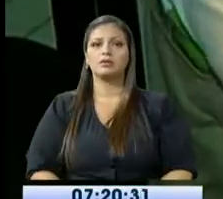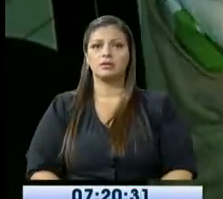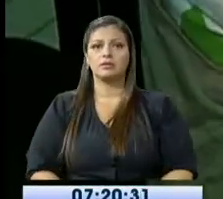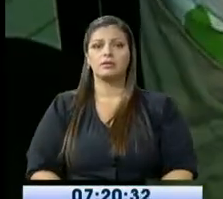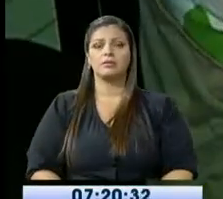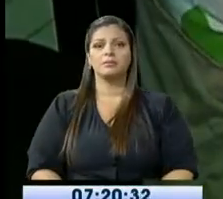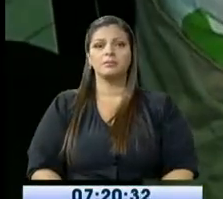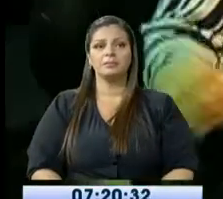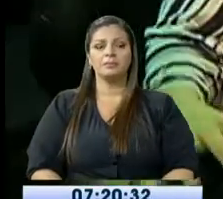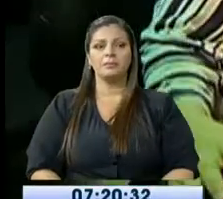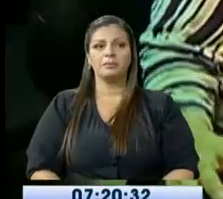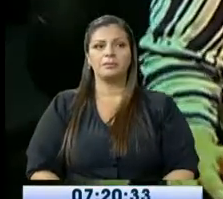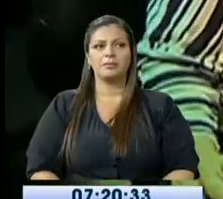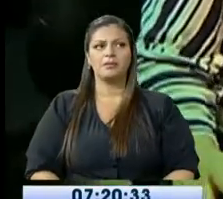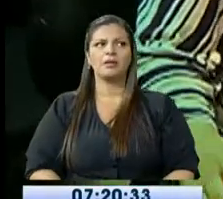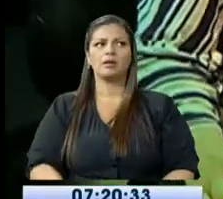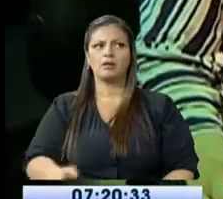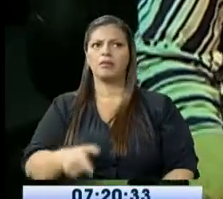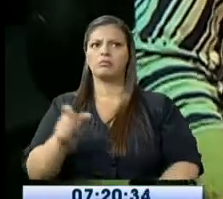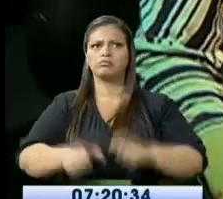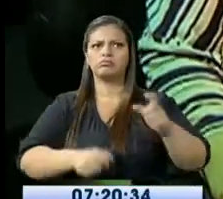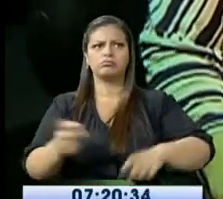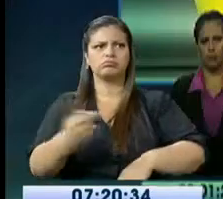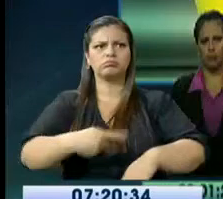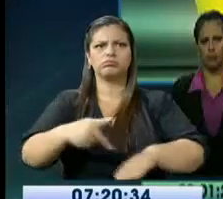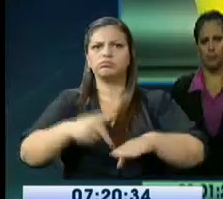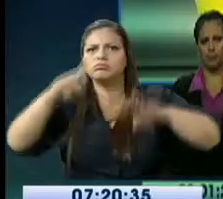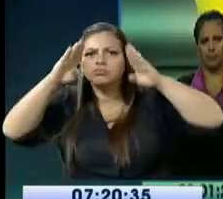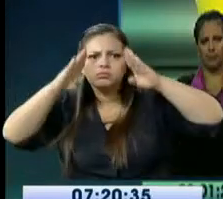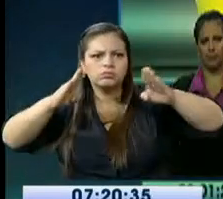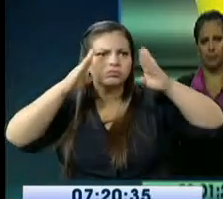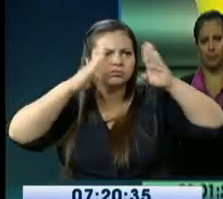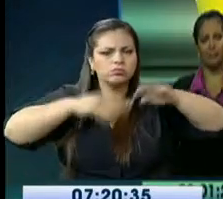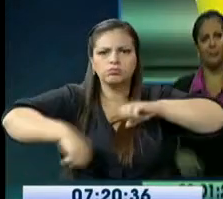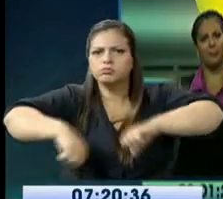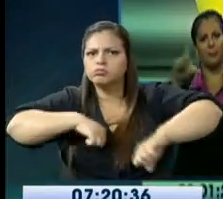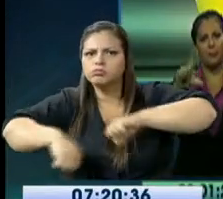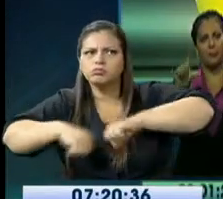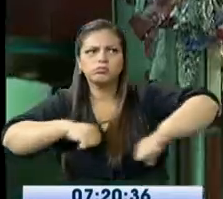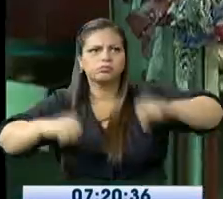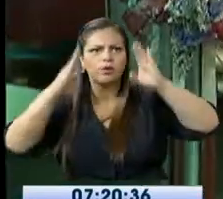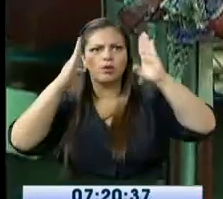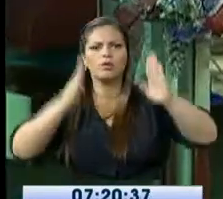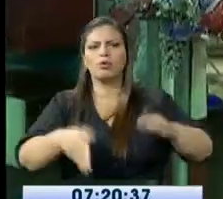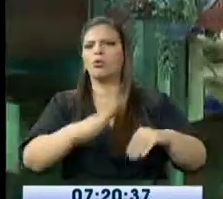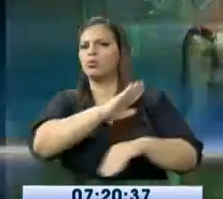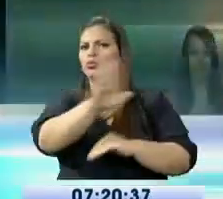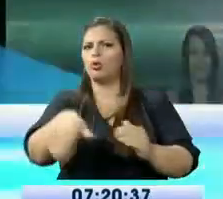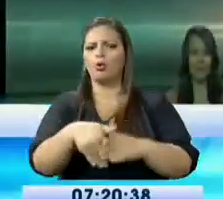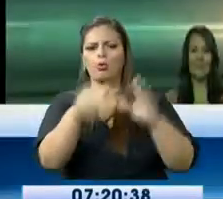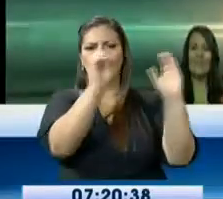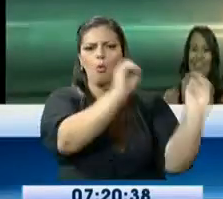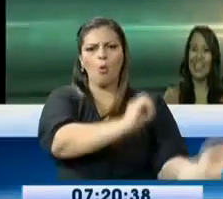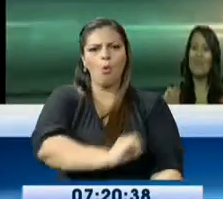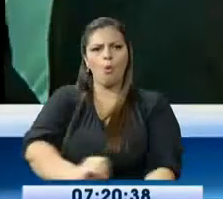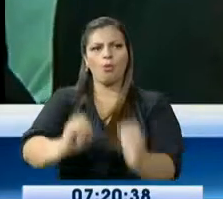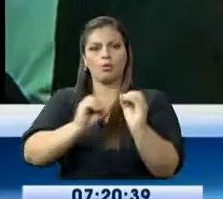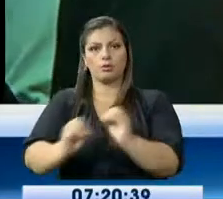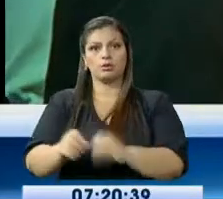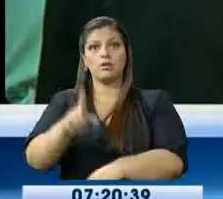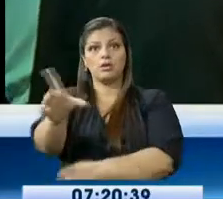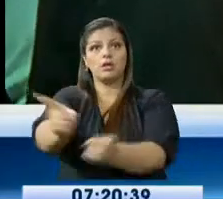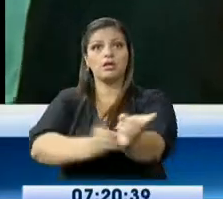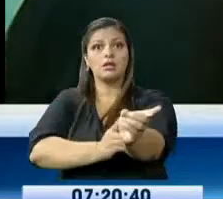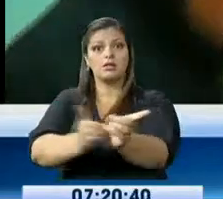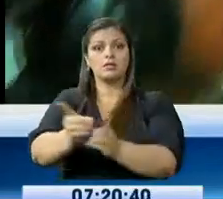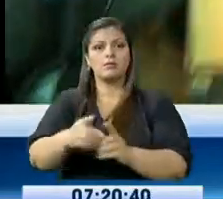nuestros noticieros demandan de especial concentración y coordinación. El departamento de sonido suma también añadiendo la